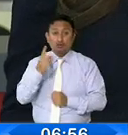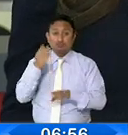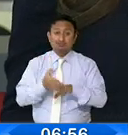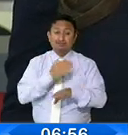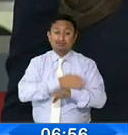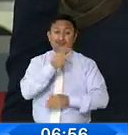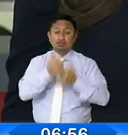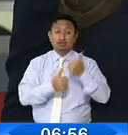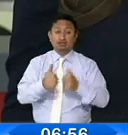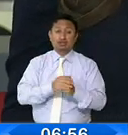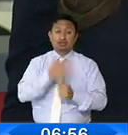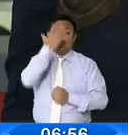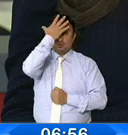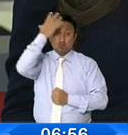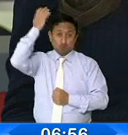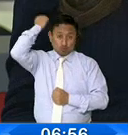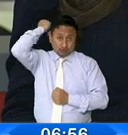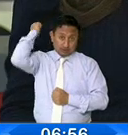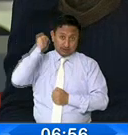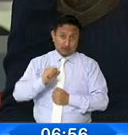de Pachacuti, Guiacu Pérez.